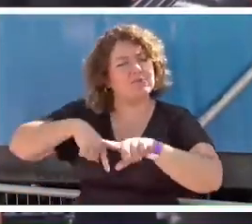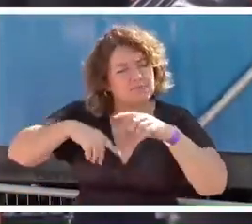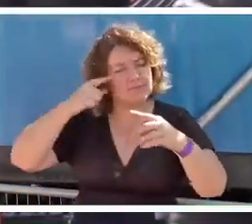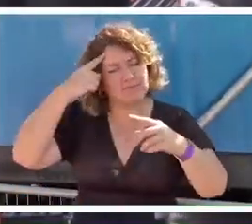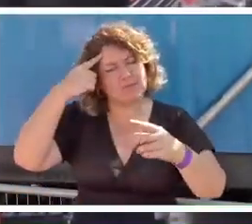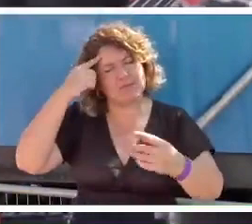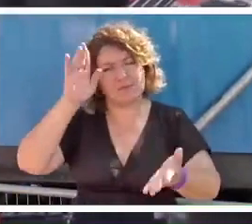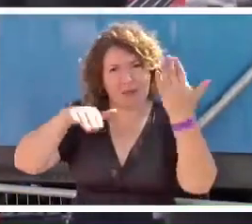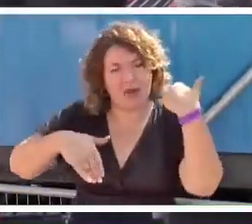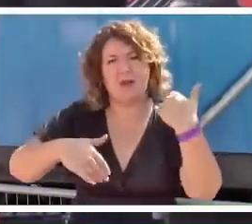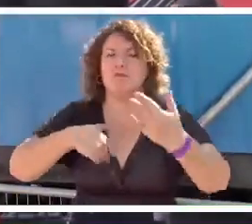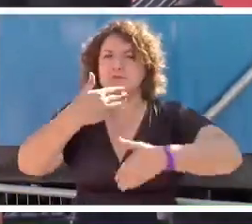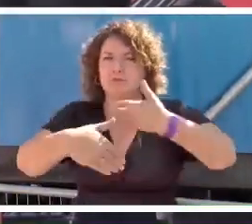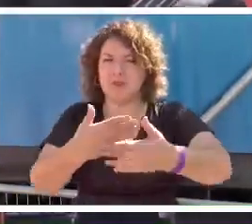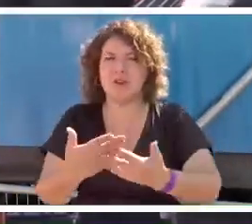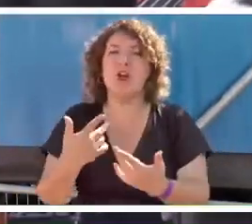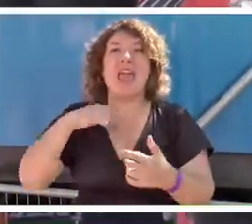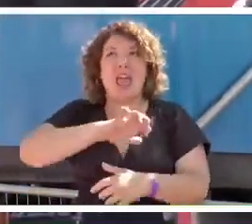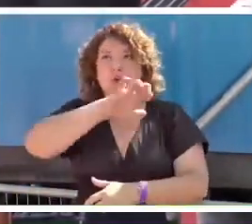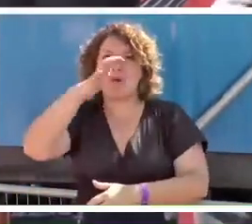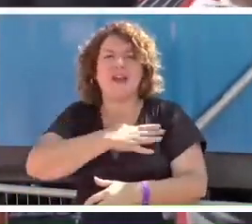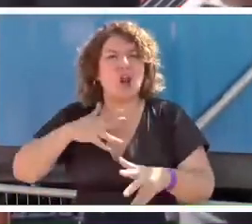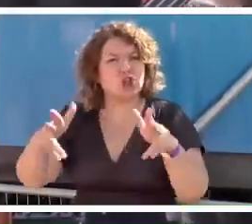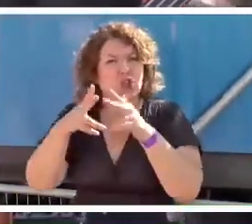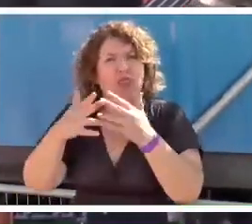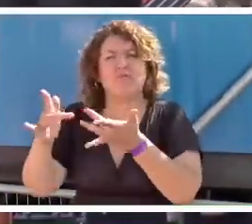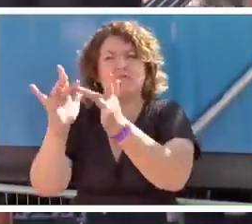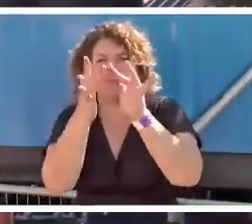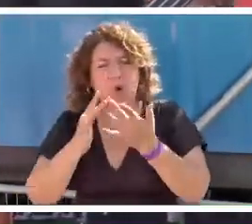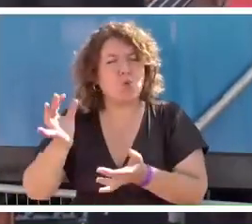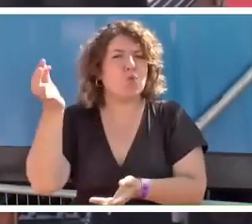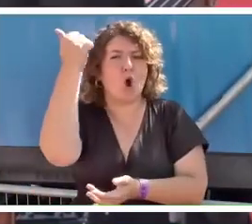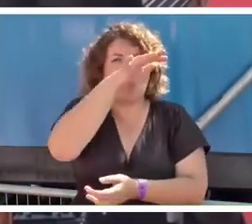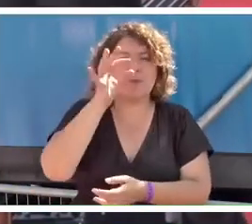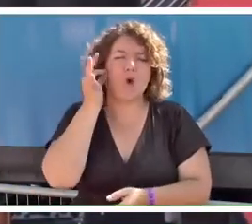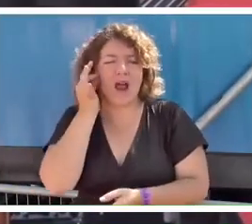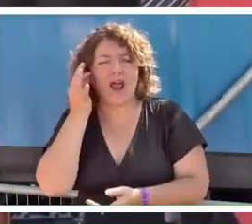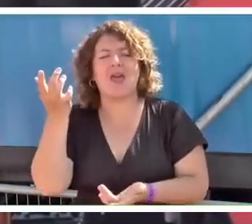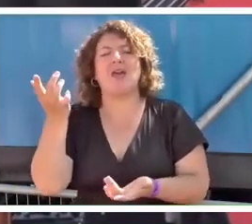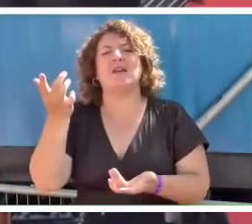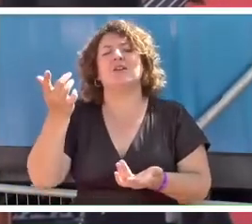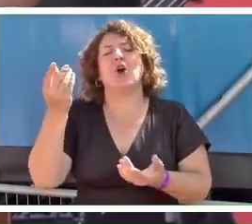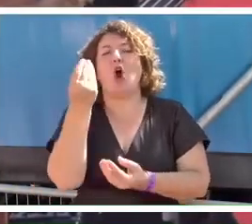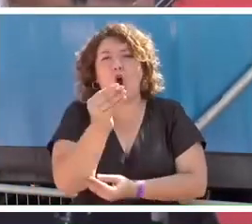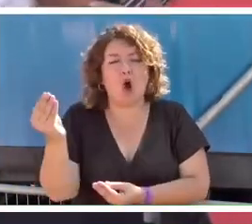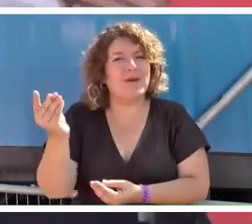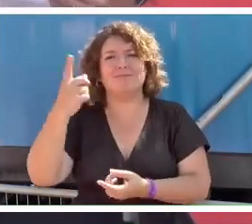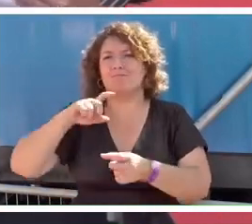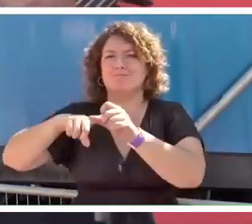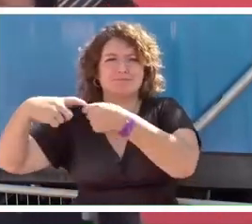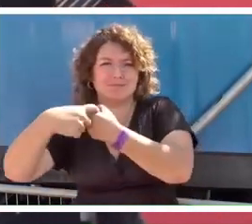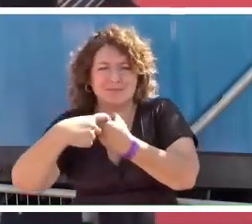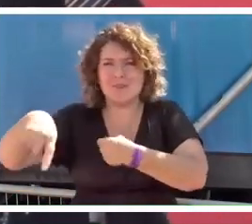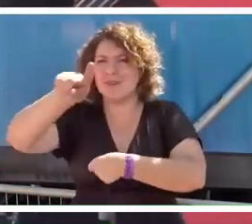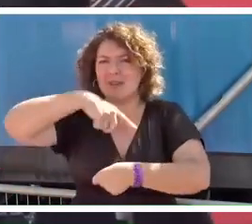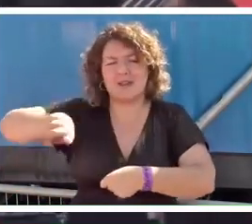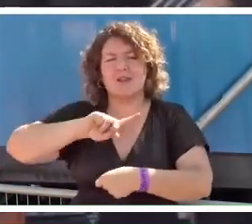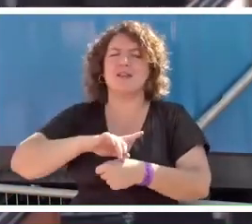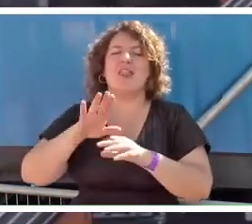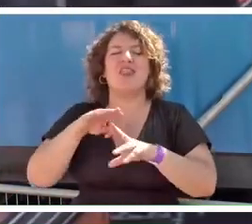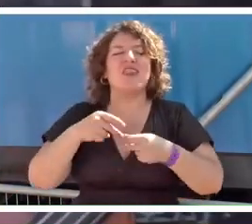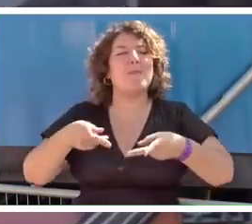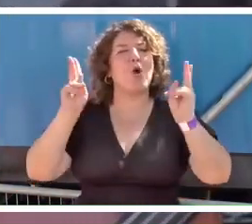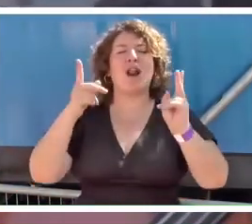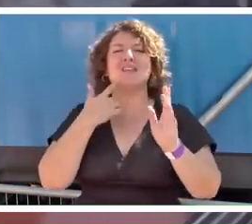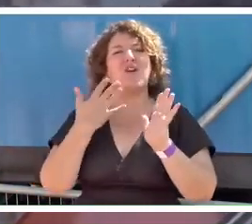Europa social con los trabajadores, las mujeres, los jóvenes dentro. Una Europa que haga de la democracia